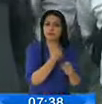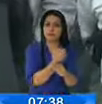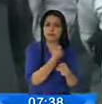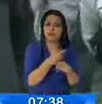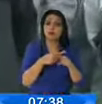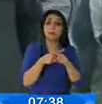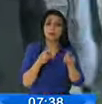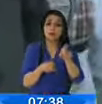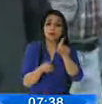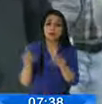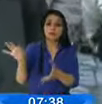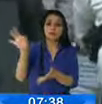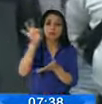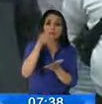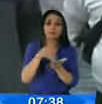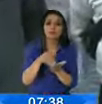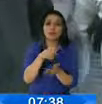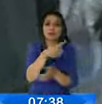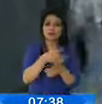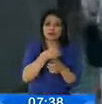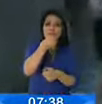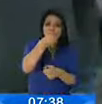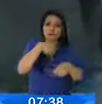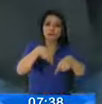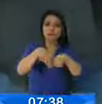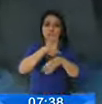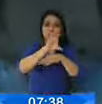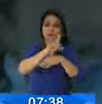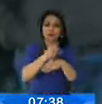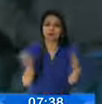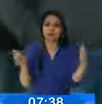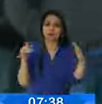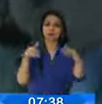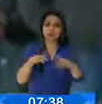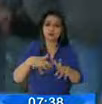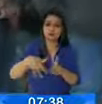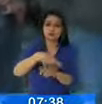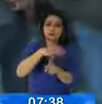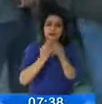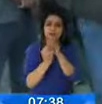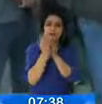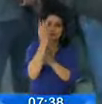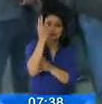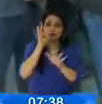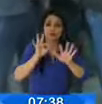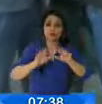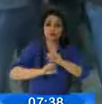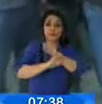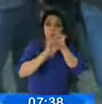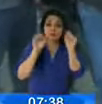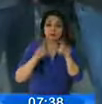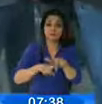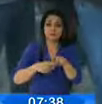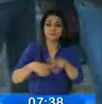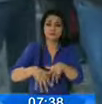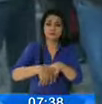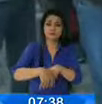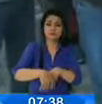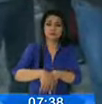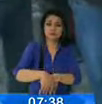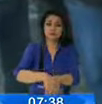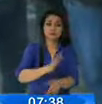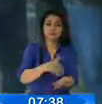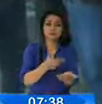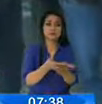y representantes de la FENACOTIP se encuentran aquí en el Parque del Arbolito porque a las 8 de la mañana saldrán en una marcha hasta la